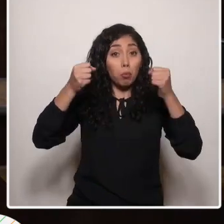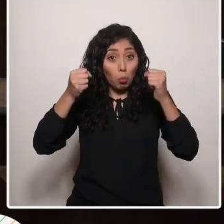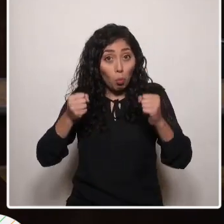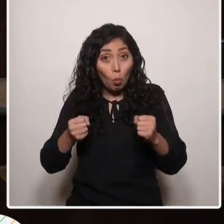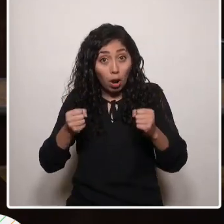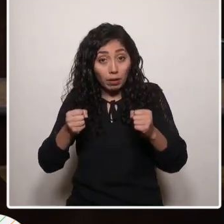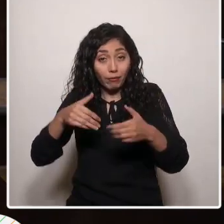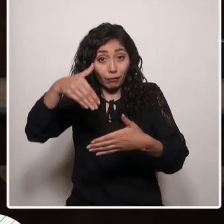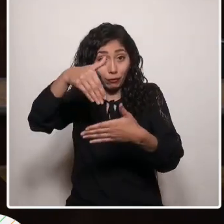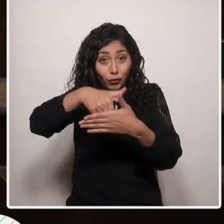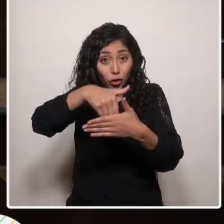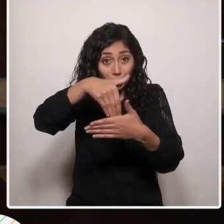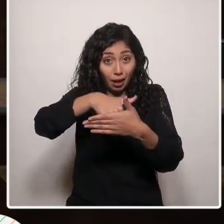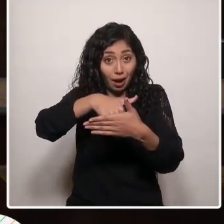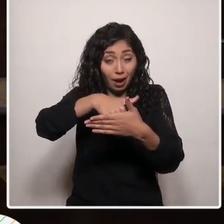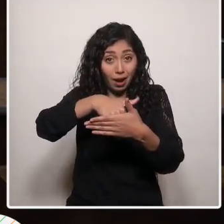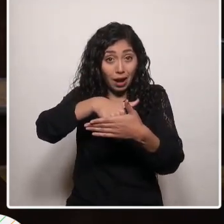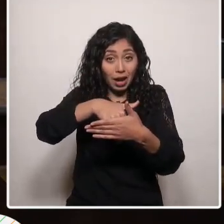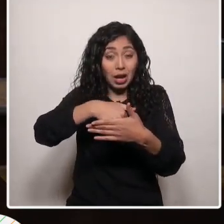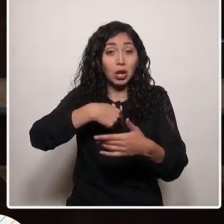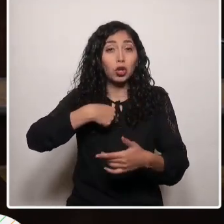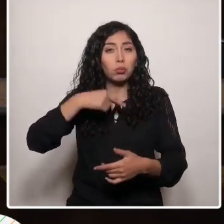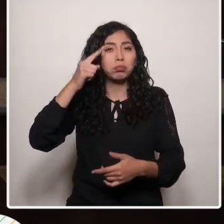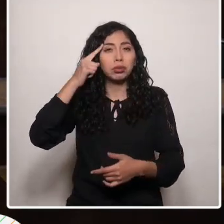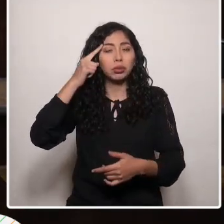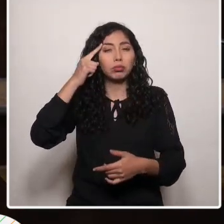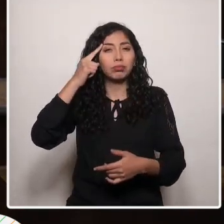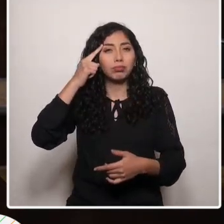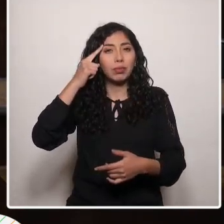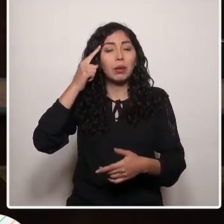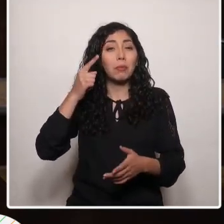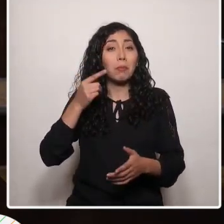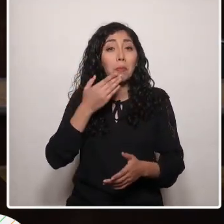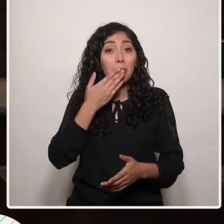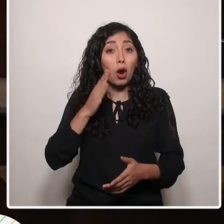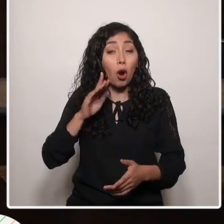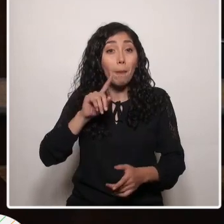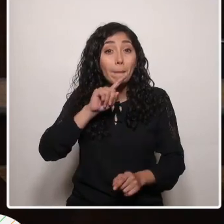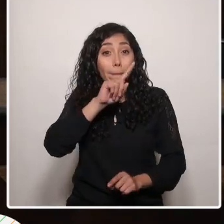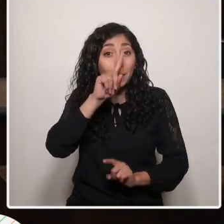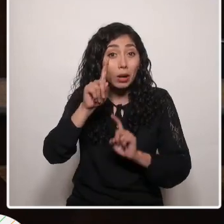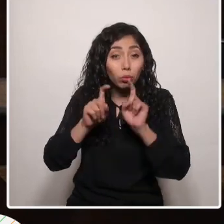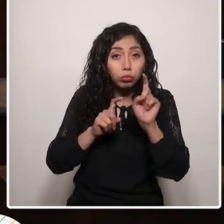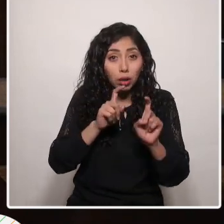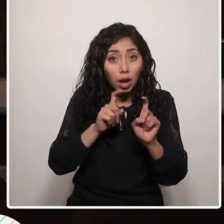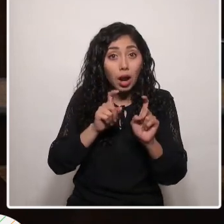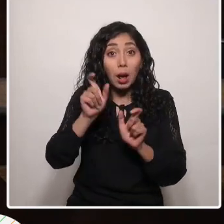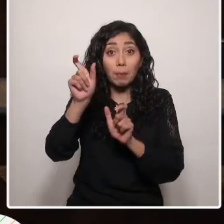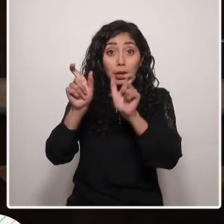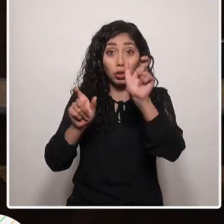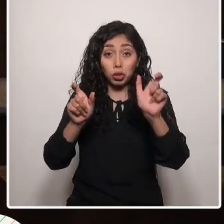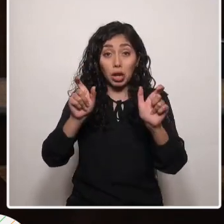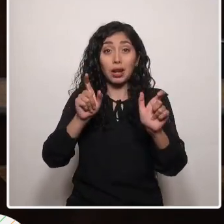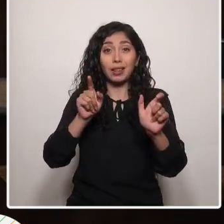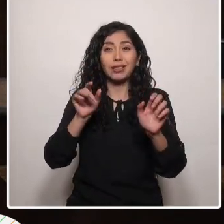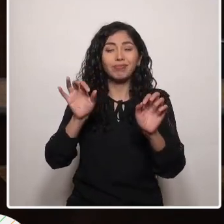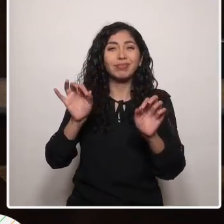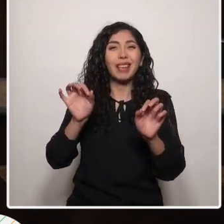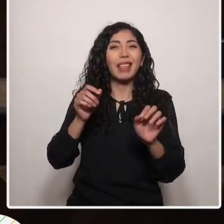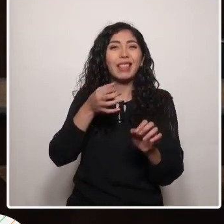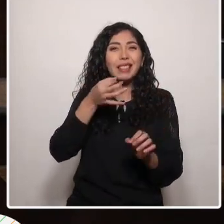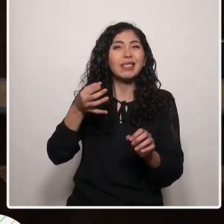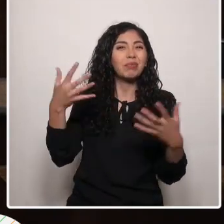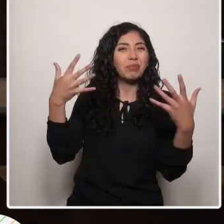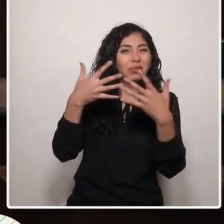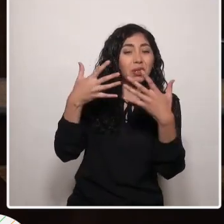zanjarla votando, sin embargo, creo que sería pertinente preguntar a quienes levantaron esa controversia si la